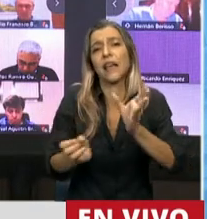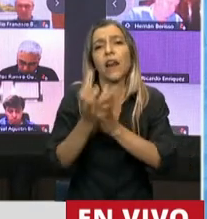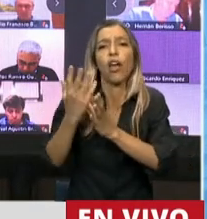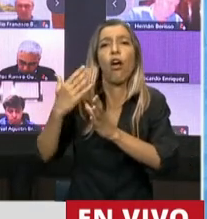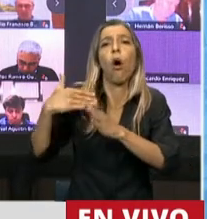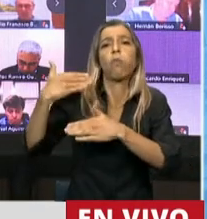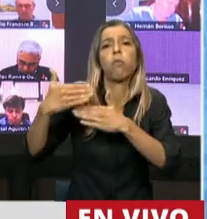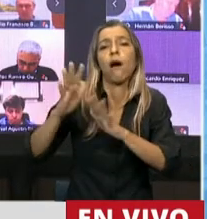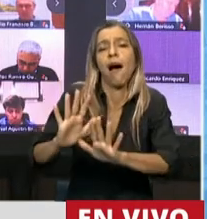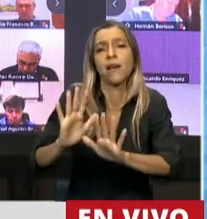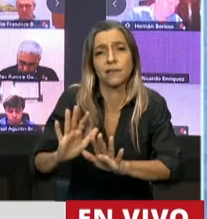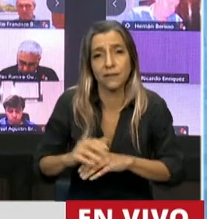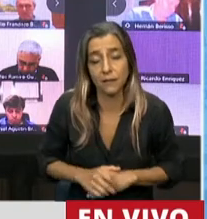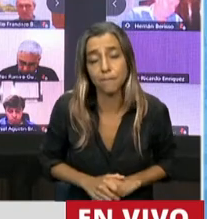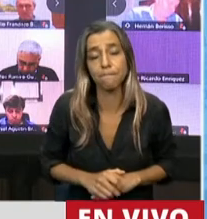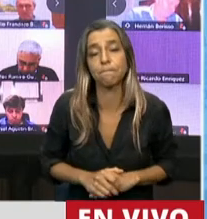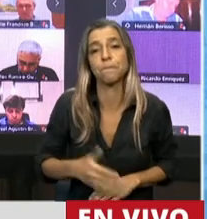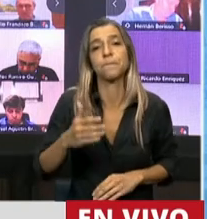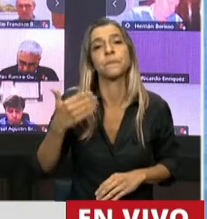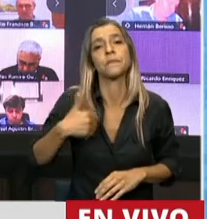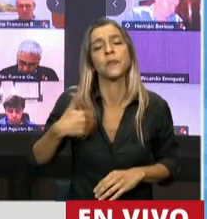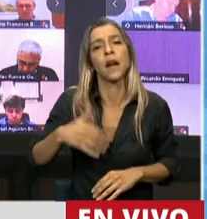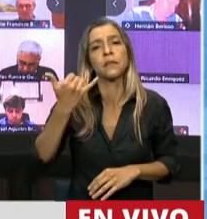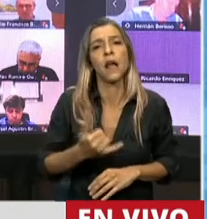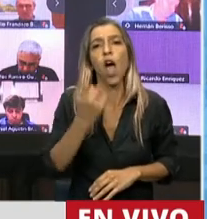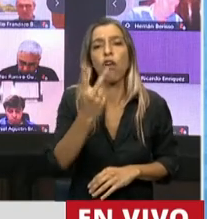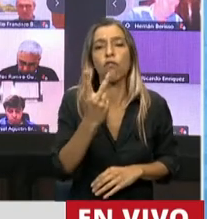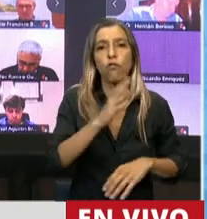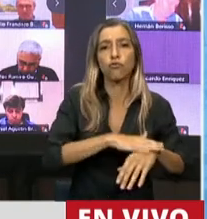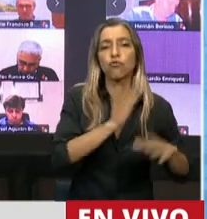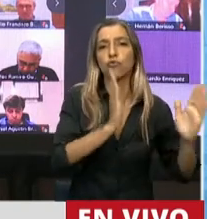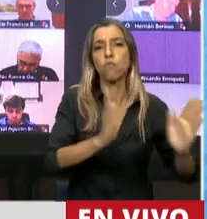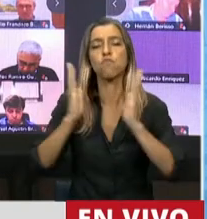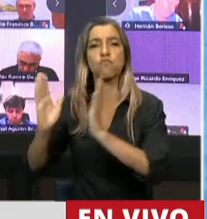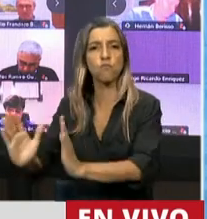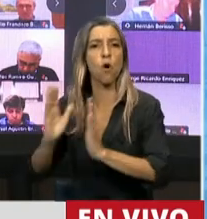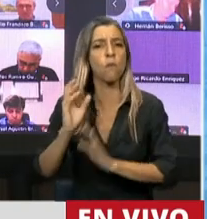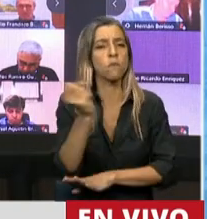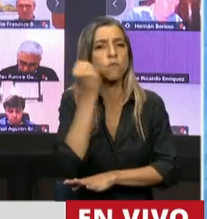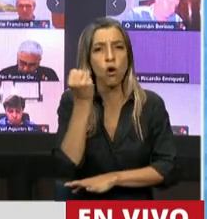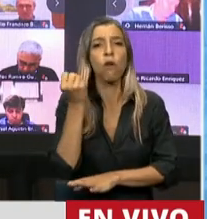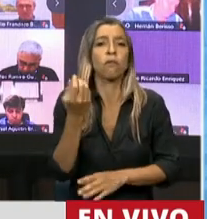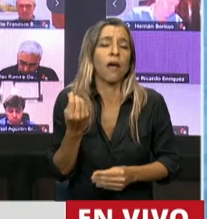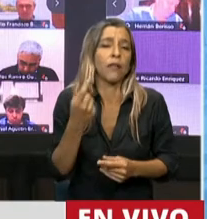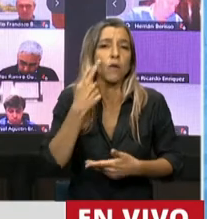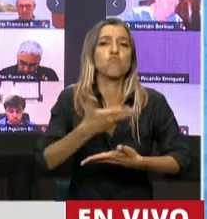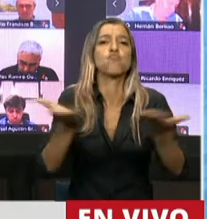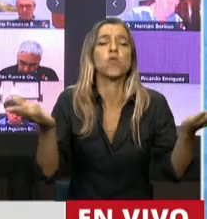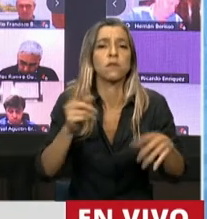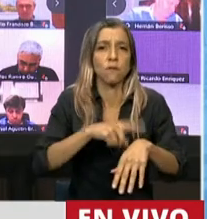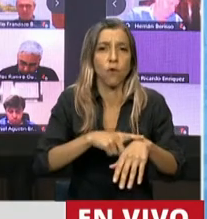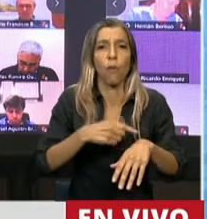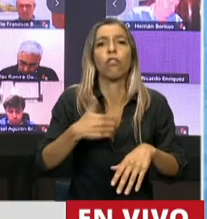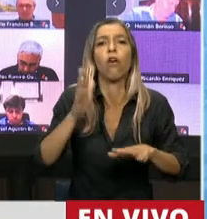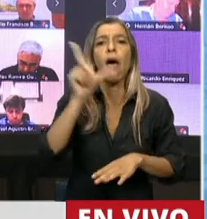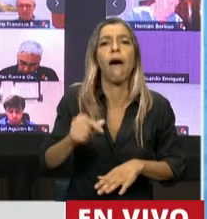Argentina tiene dos grandes periodos sociodemográficos que condicionan su territorio actual. El primero, la Argentina agroexportadora,